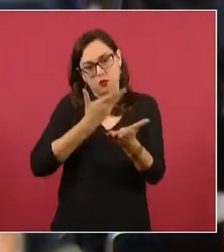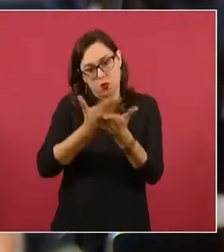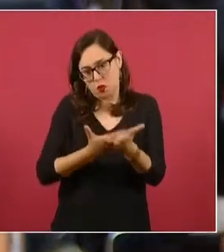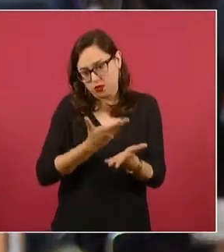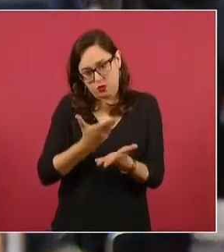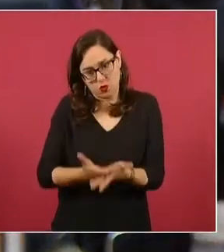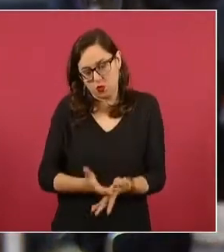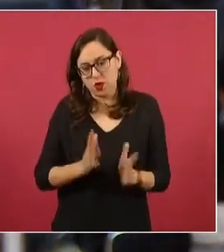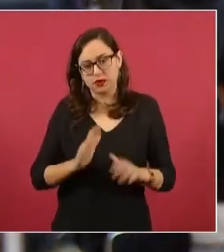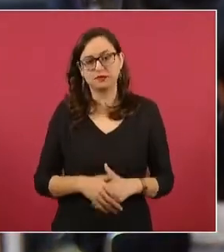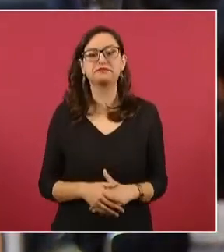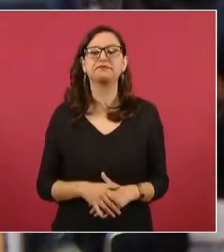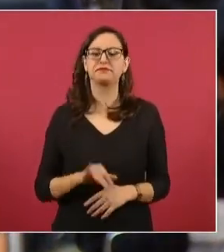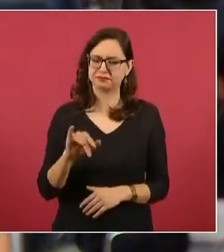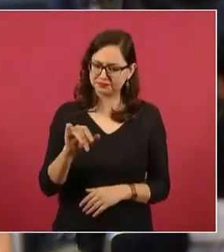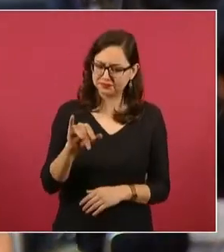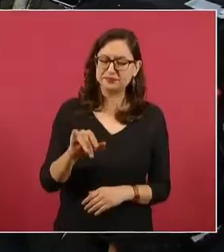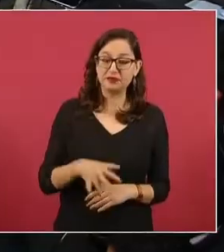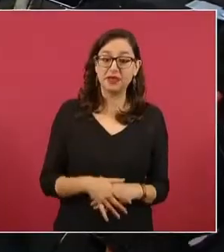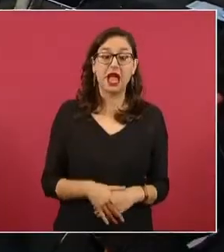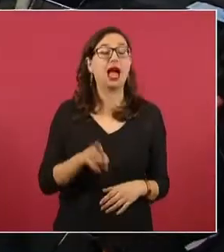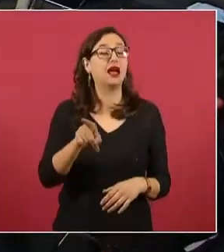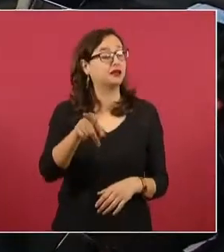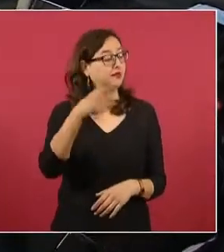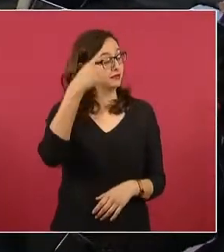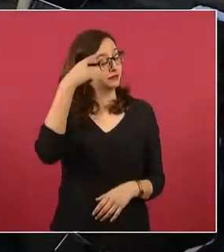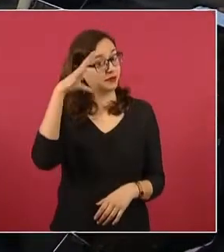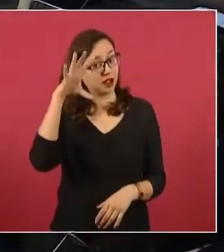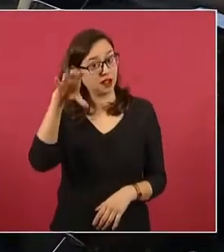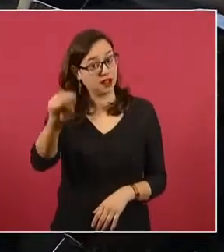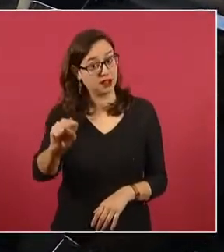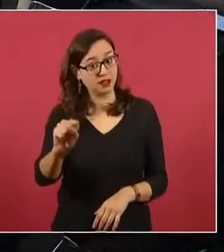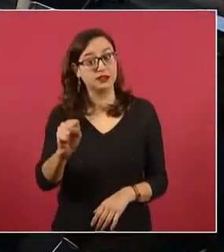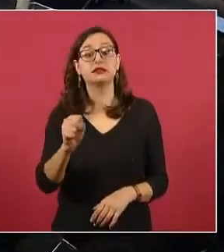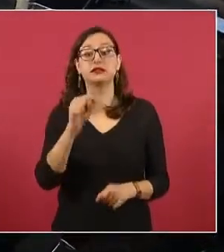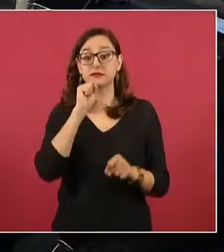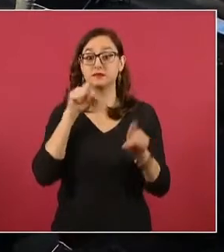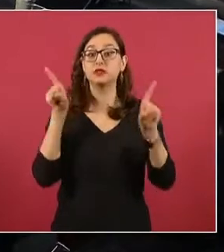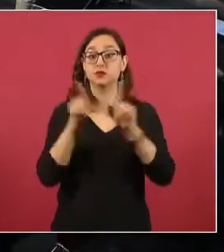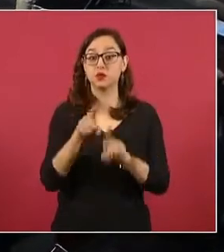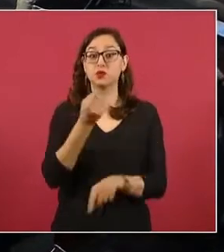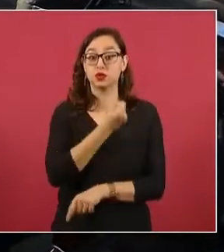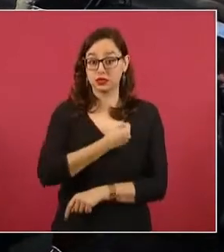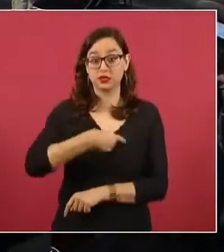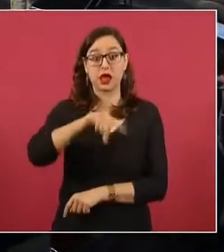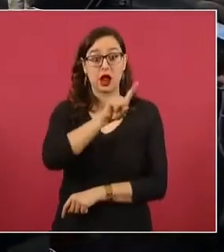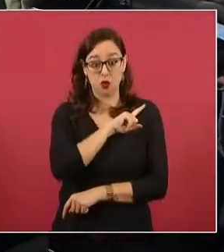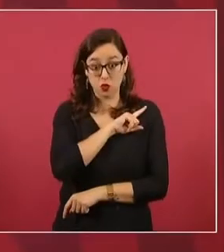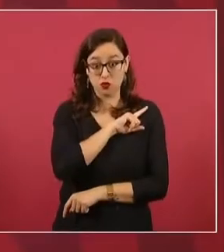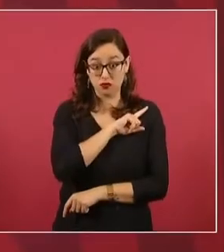que le acabo de… Y lo de salud también se me pasó decir que va a quedar al 100.